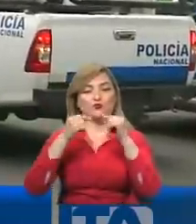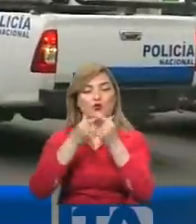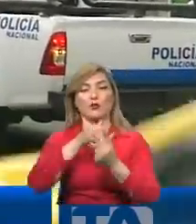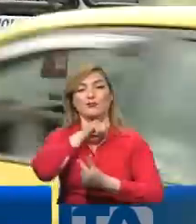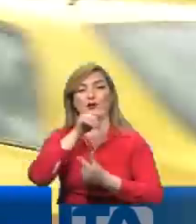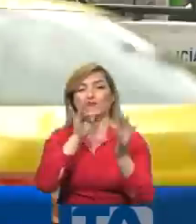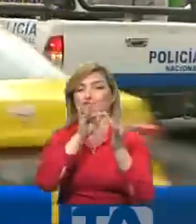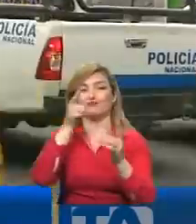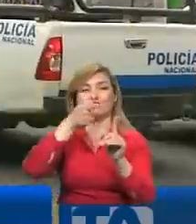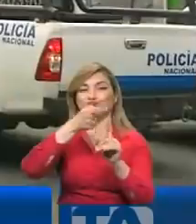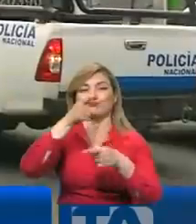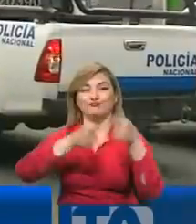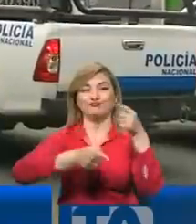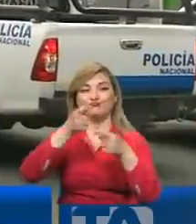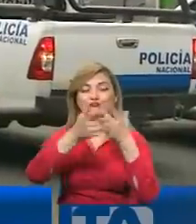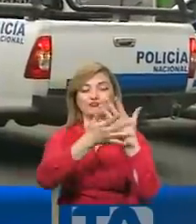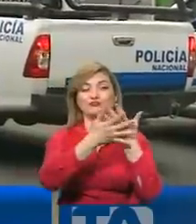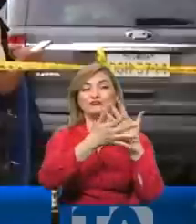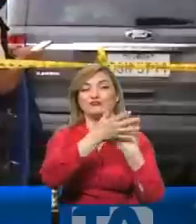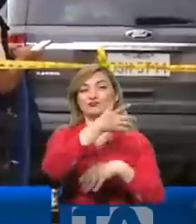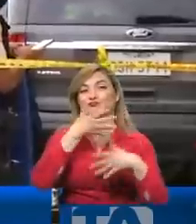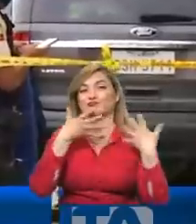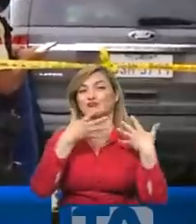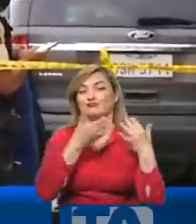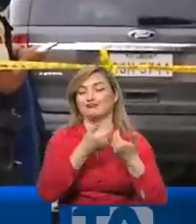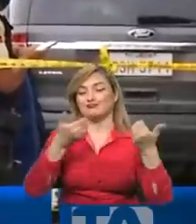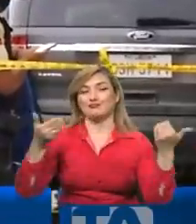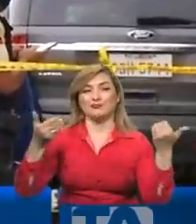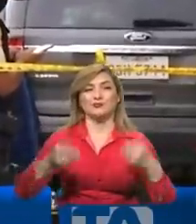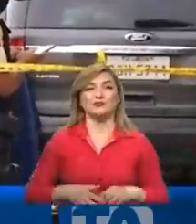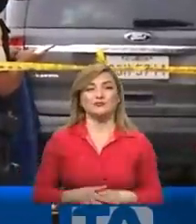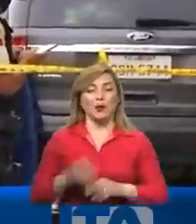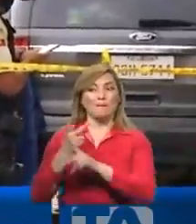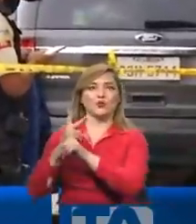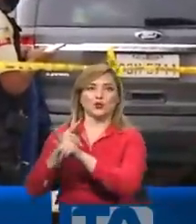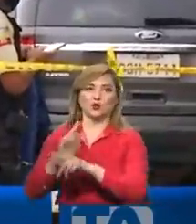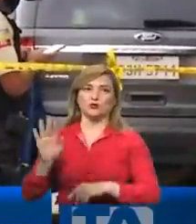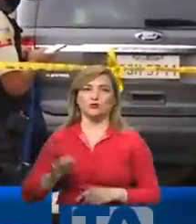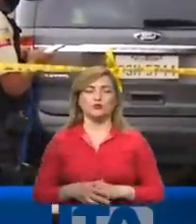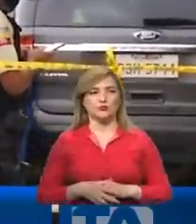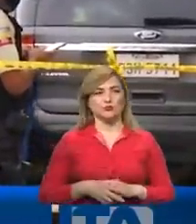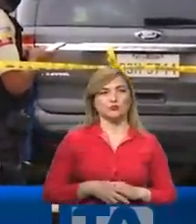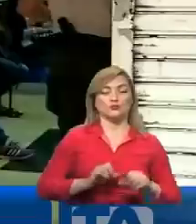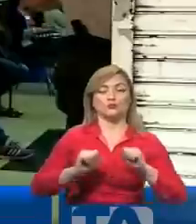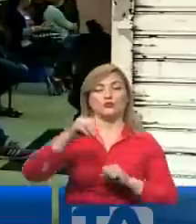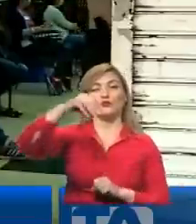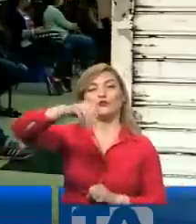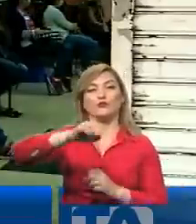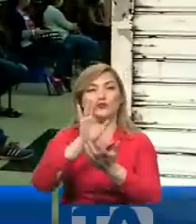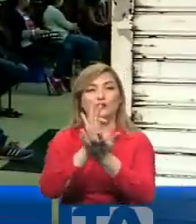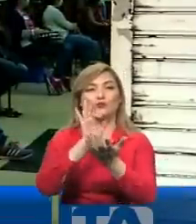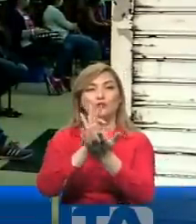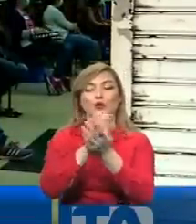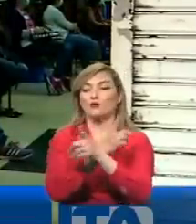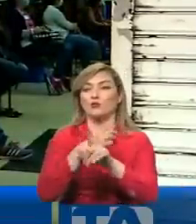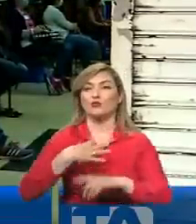bandas delictivas que se encuentran en la penitenciaría del litoral. En torno a las diligencias que siguen, para este martes se le tomará la versión de